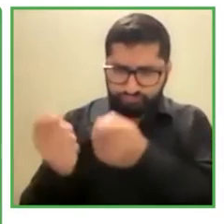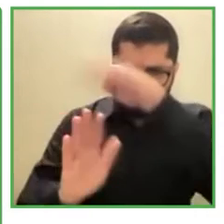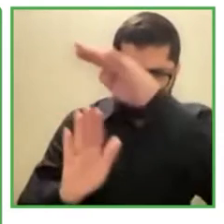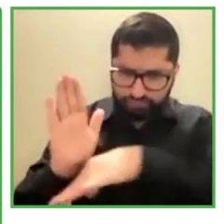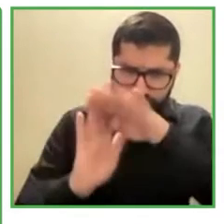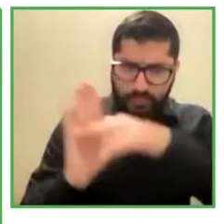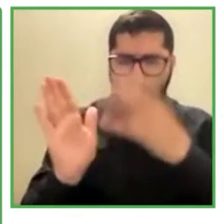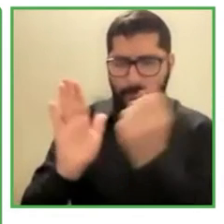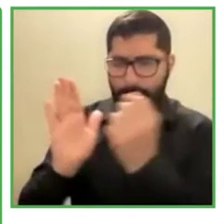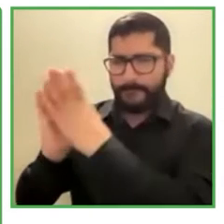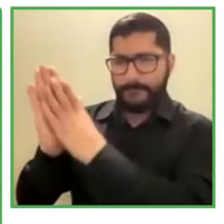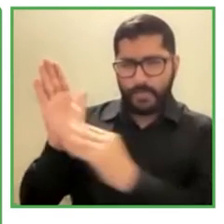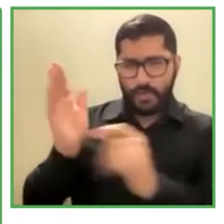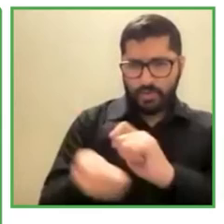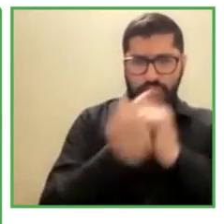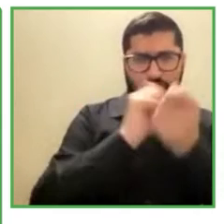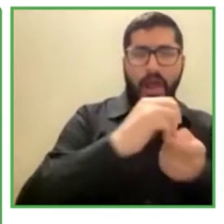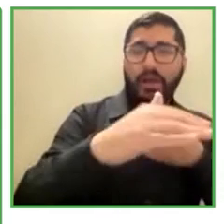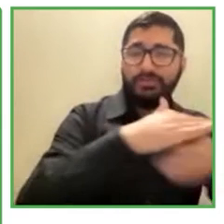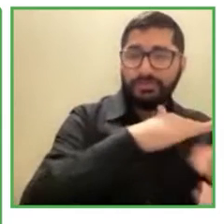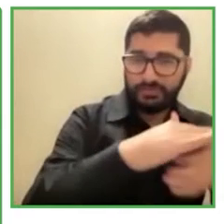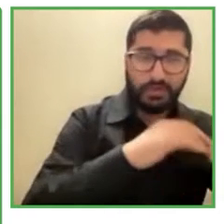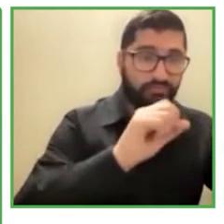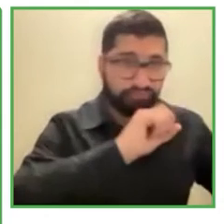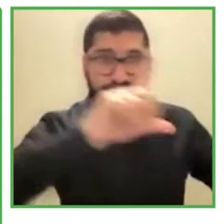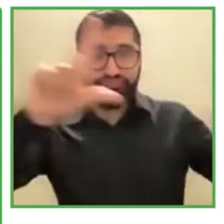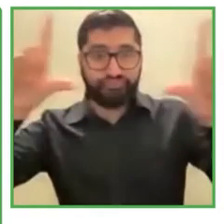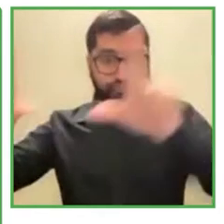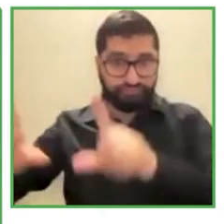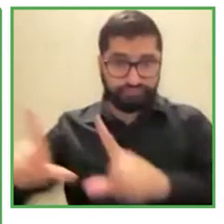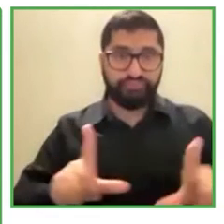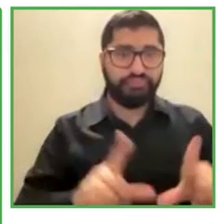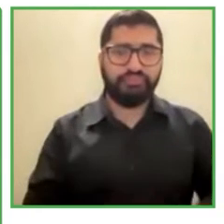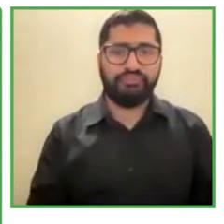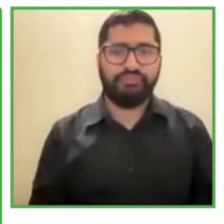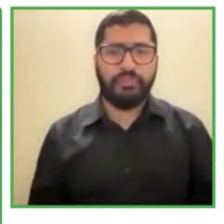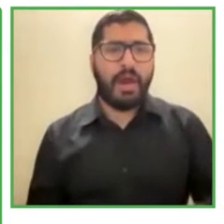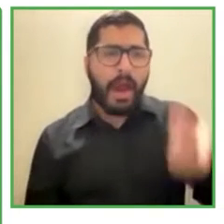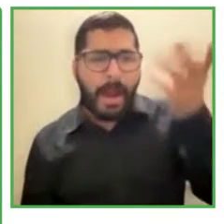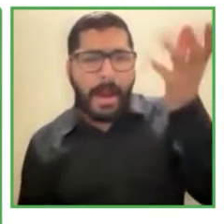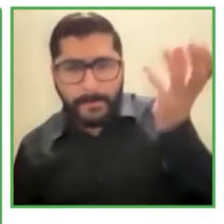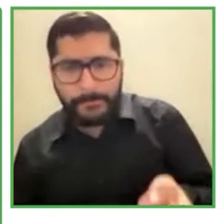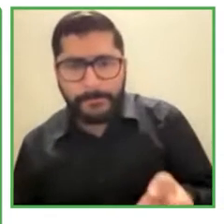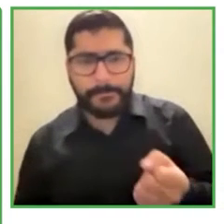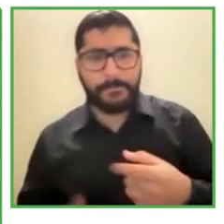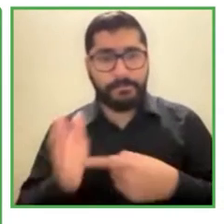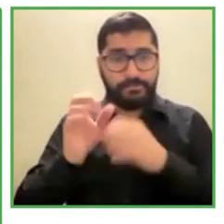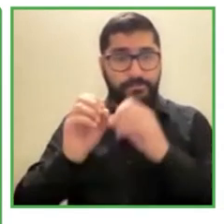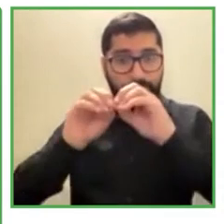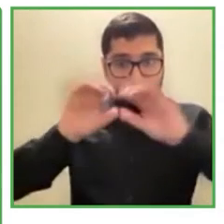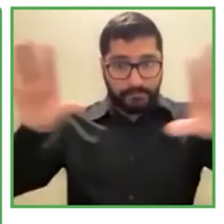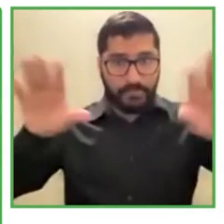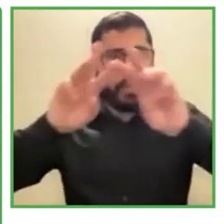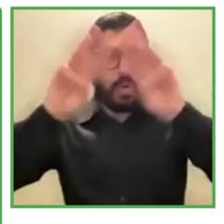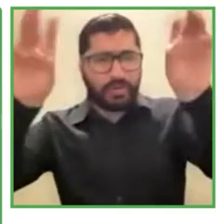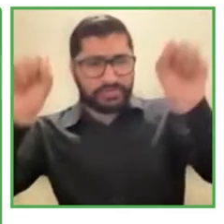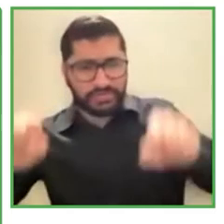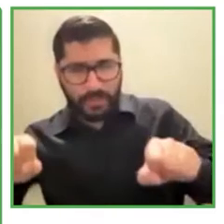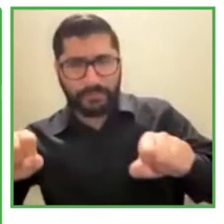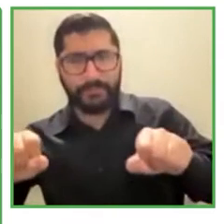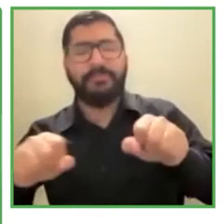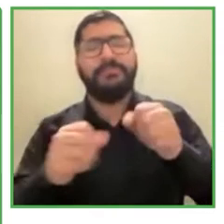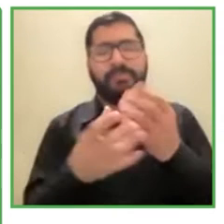como pueden ver. Existe aquí una plataforma que tiene bloques táctiles siendo instalados y en otra fotografía